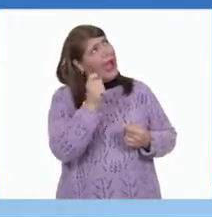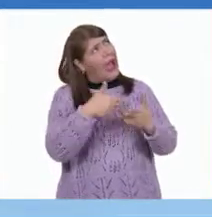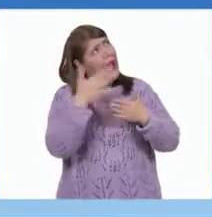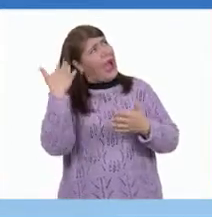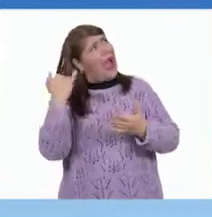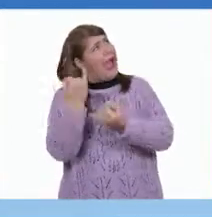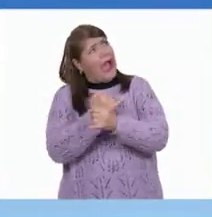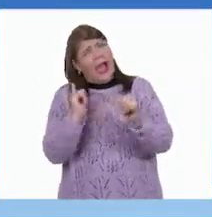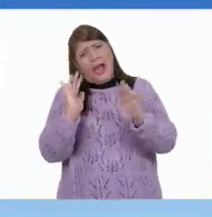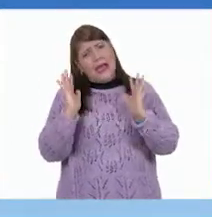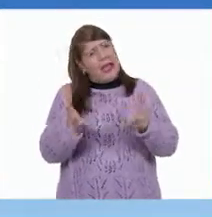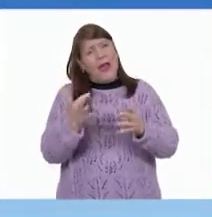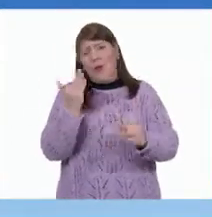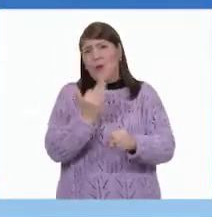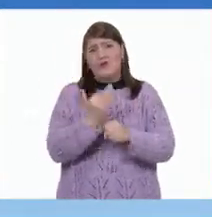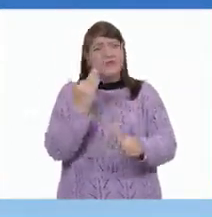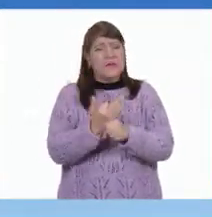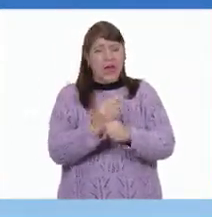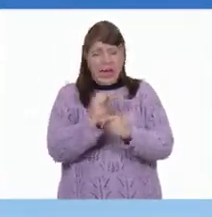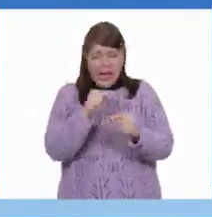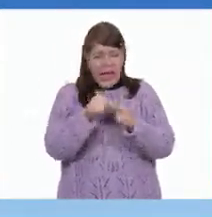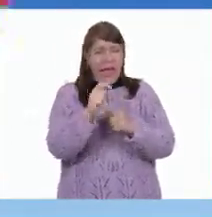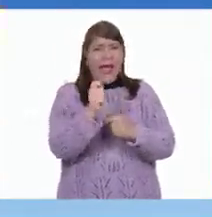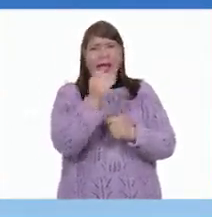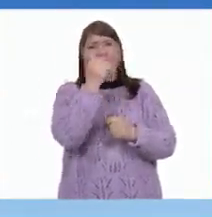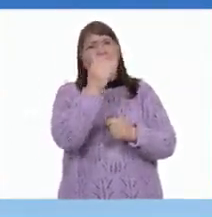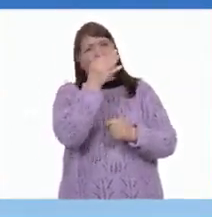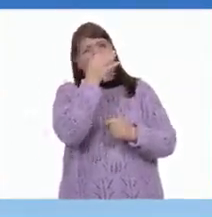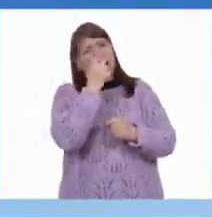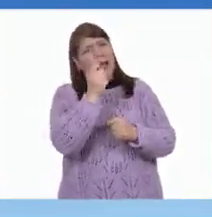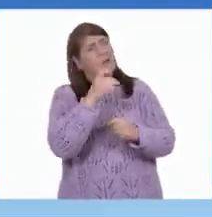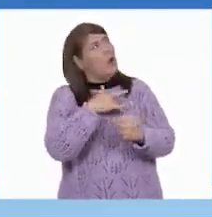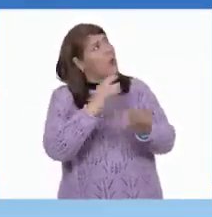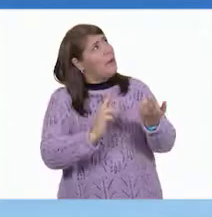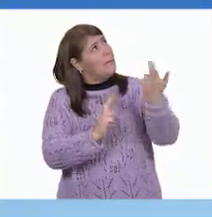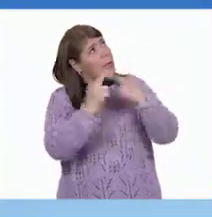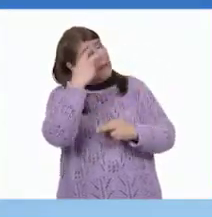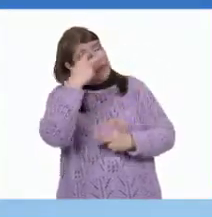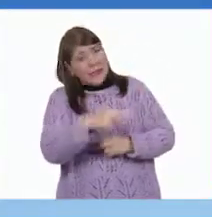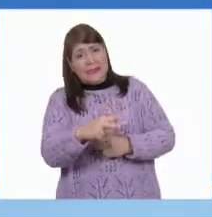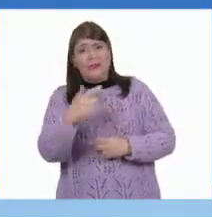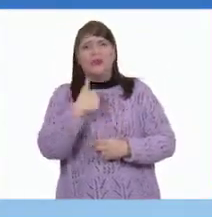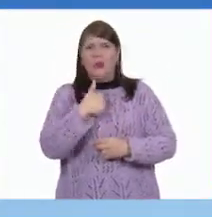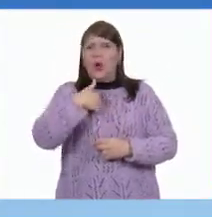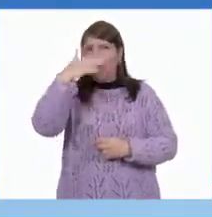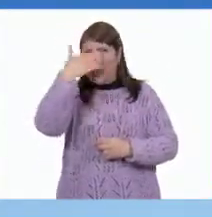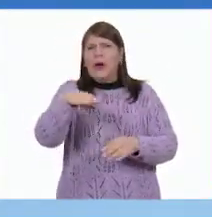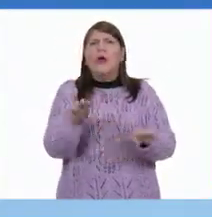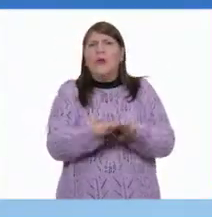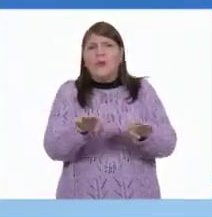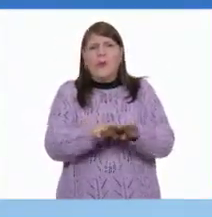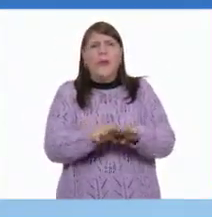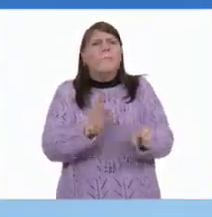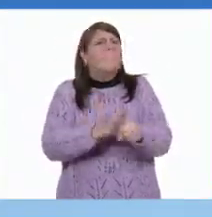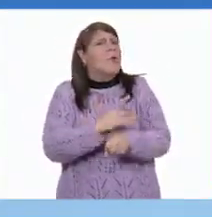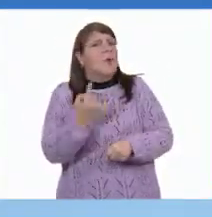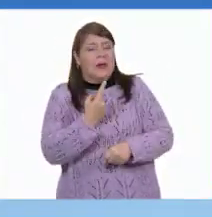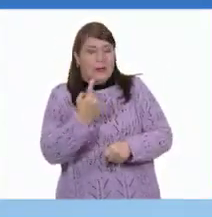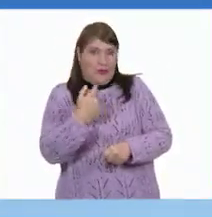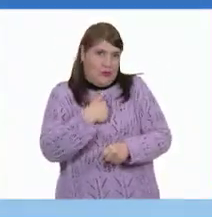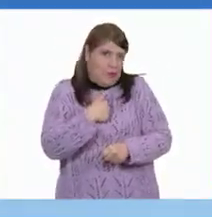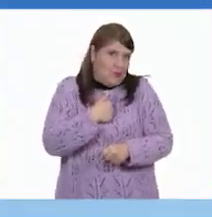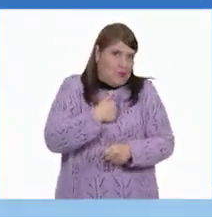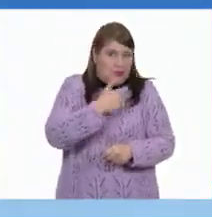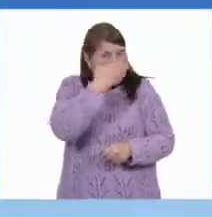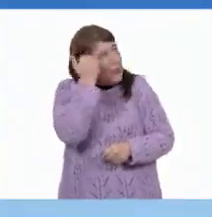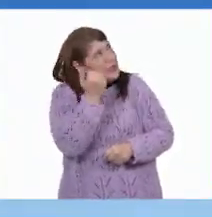atrás. Ahorita ya casi vamos a llegar a la Revolución Mexicana. Lo sé porque no sé si ya lo dije,